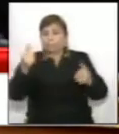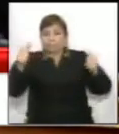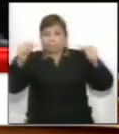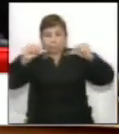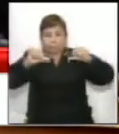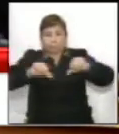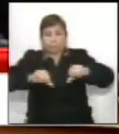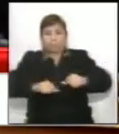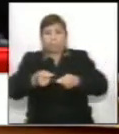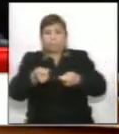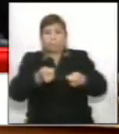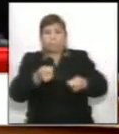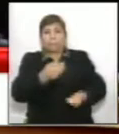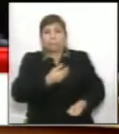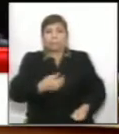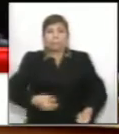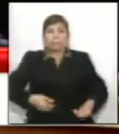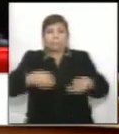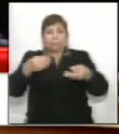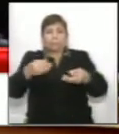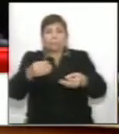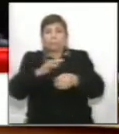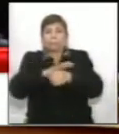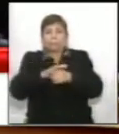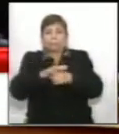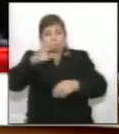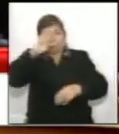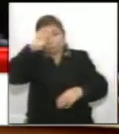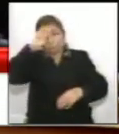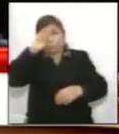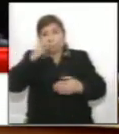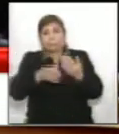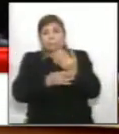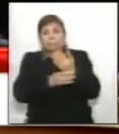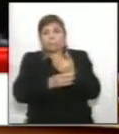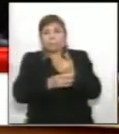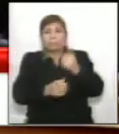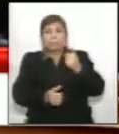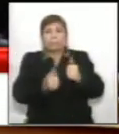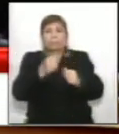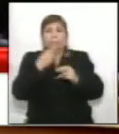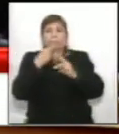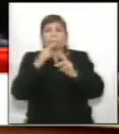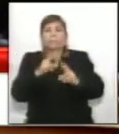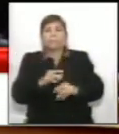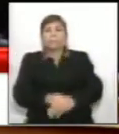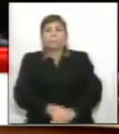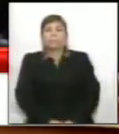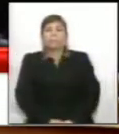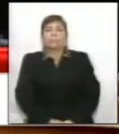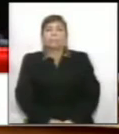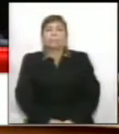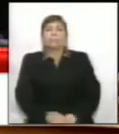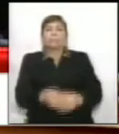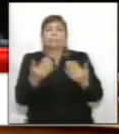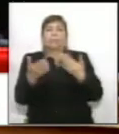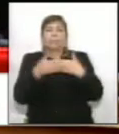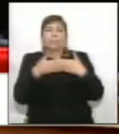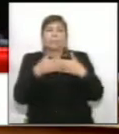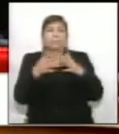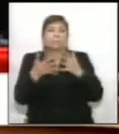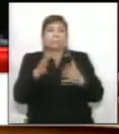Poder Ejecutivo en las medidas sanitarias implementadas. ¿Cuál ha sido el resultado? Al día de hoy,